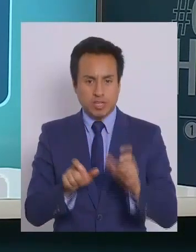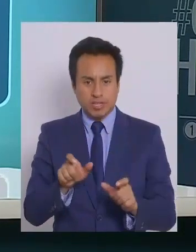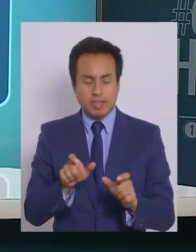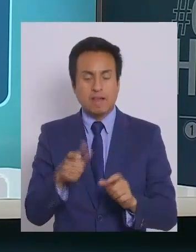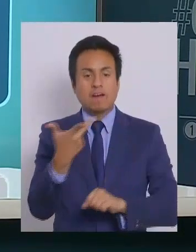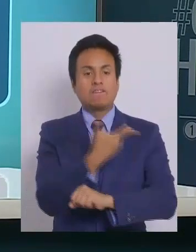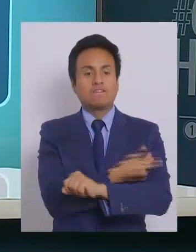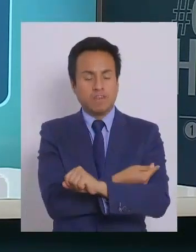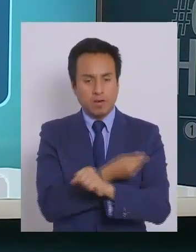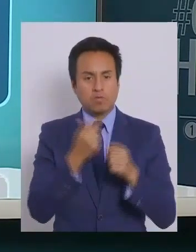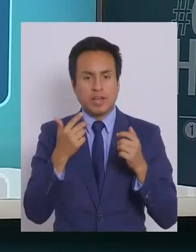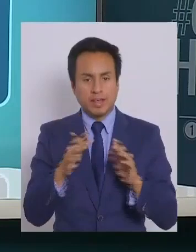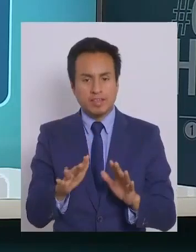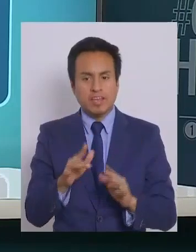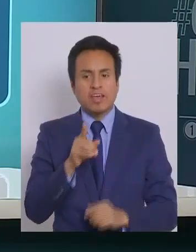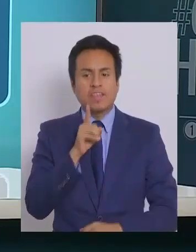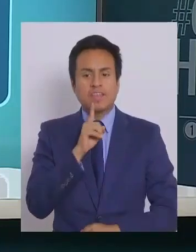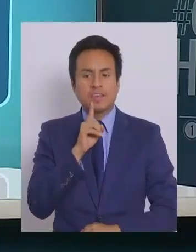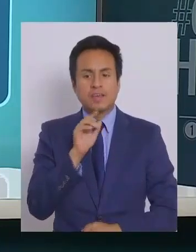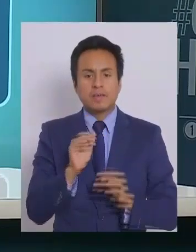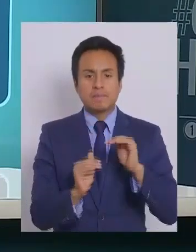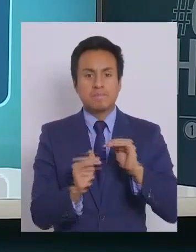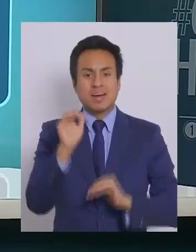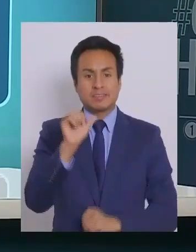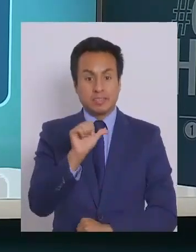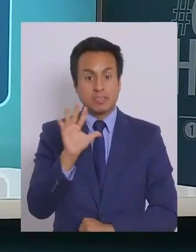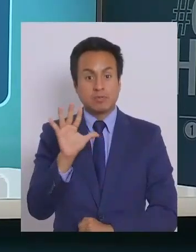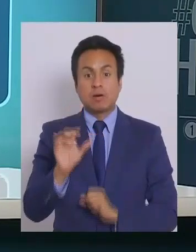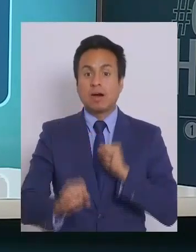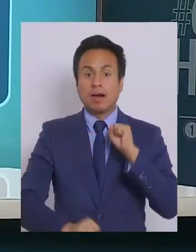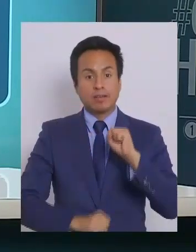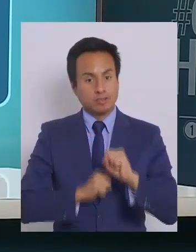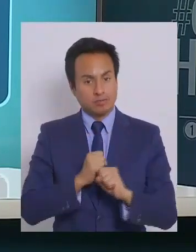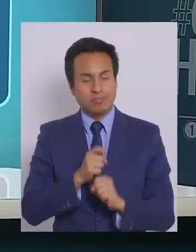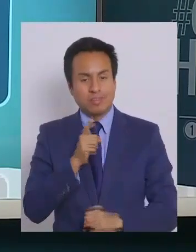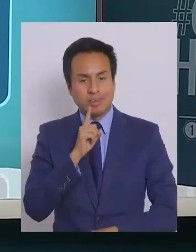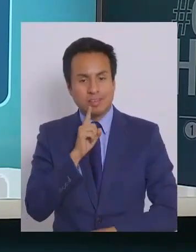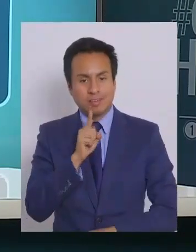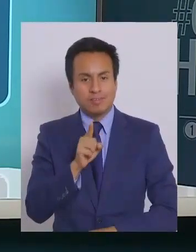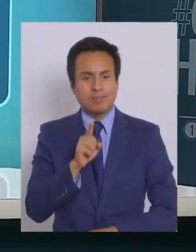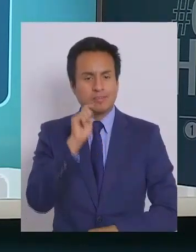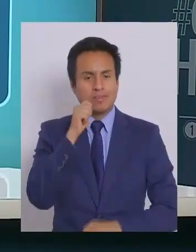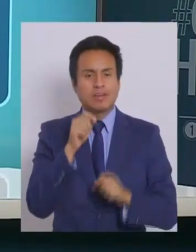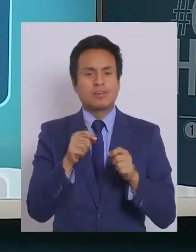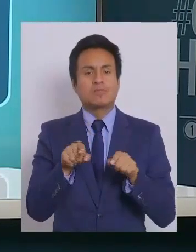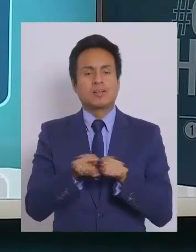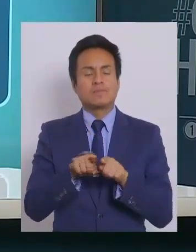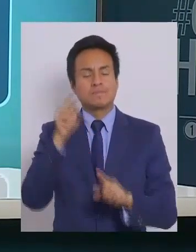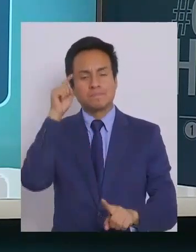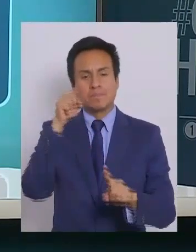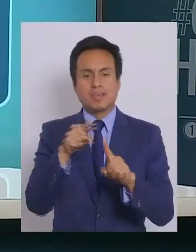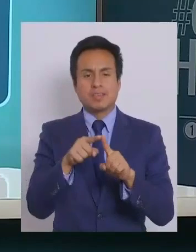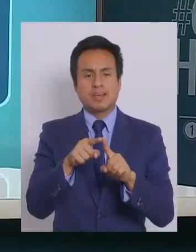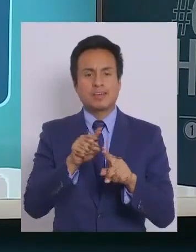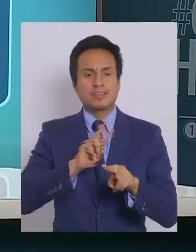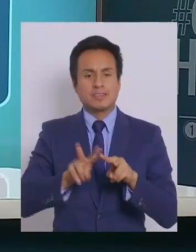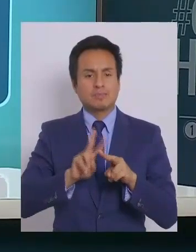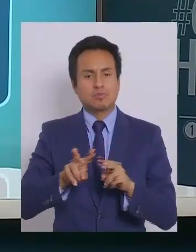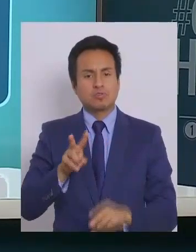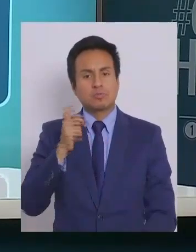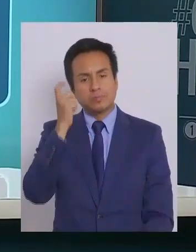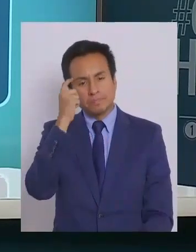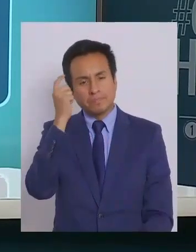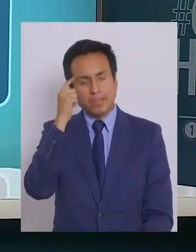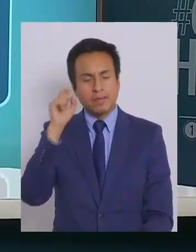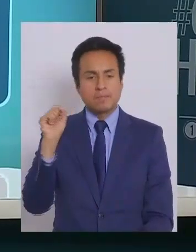vacunadas tienen más de 65 años de edad y esto es justamente una de las metas que nos fijamos vacunar